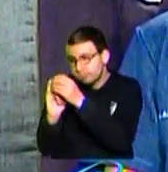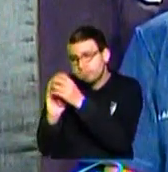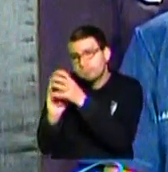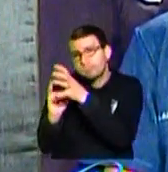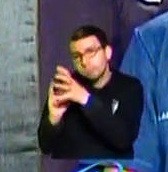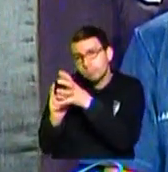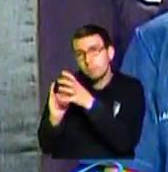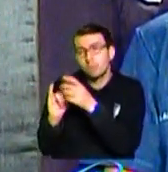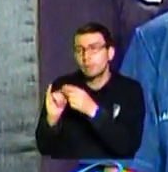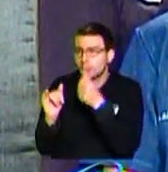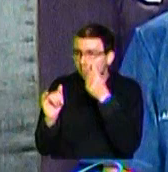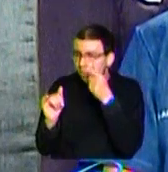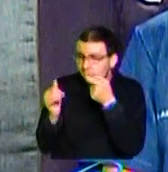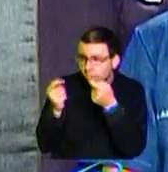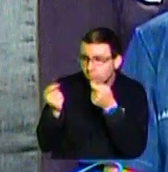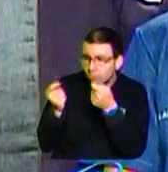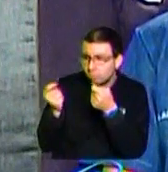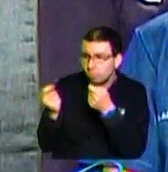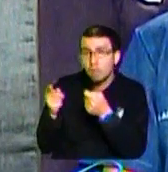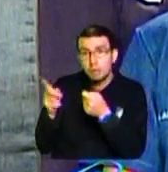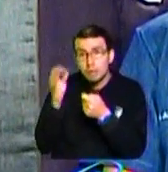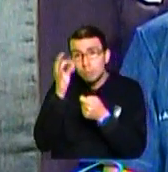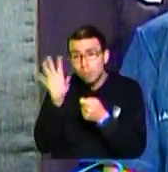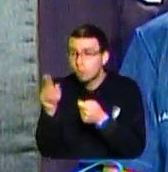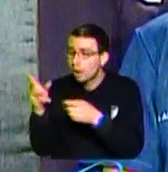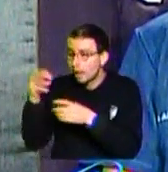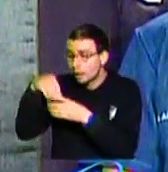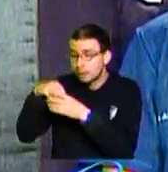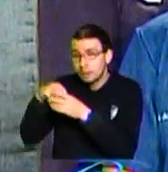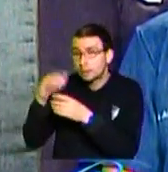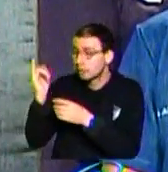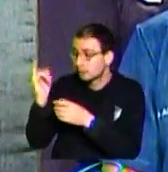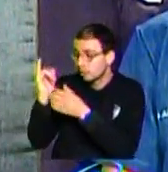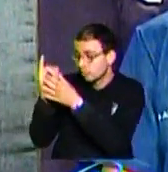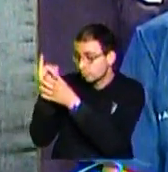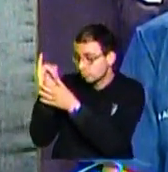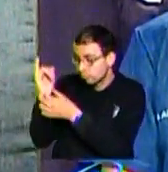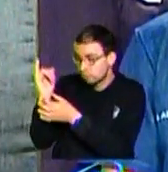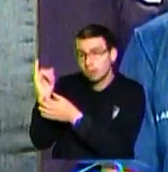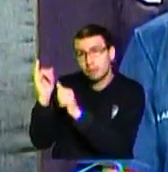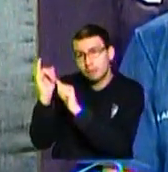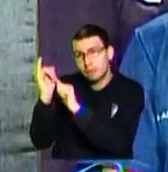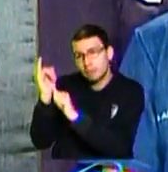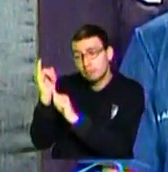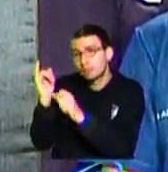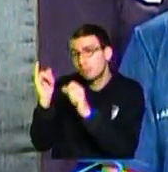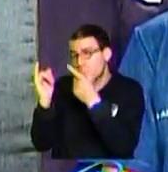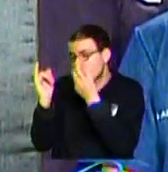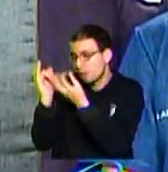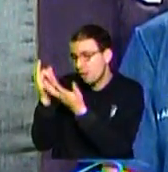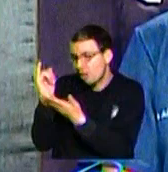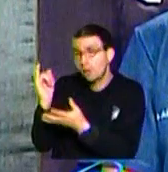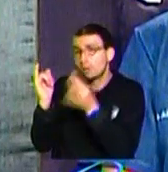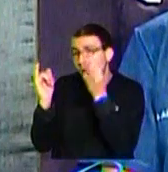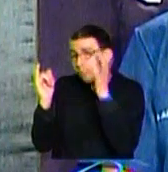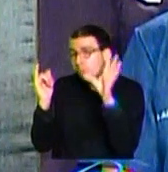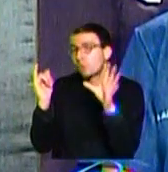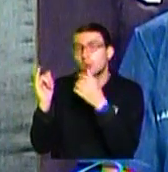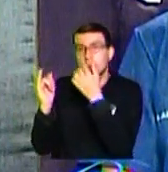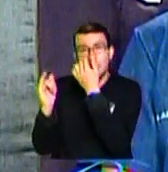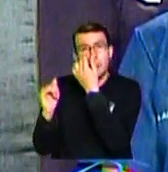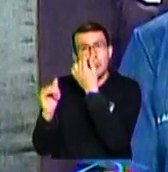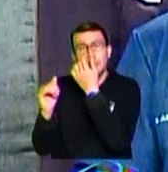que entrar a descartar una lesión a nivel de cuello uterino, y está hablando de un